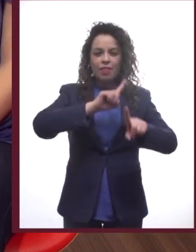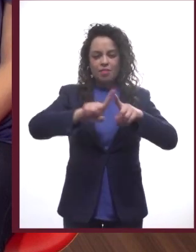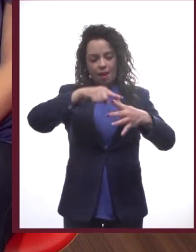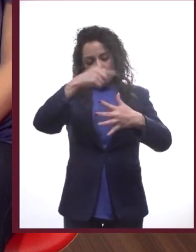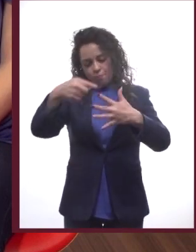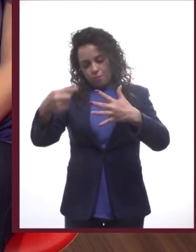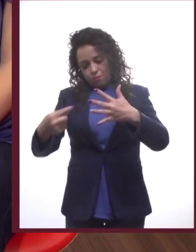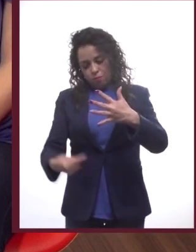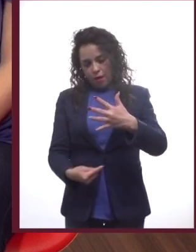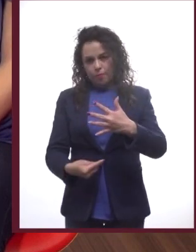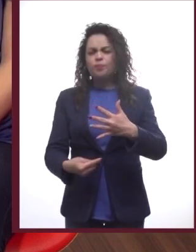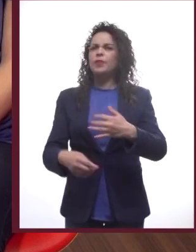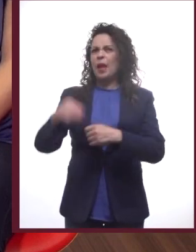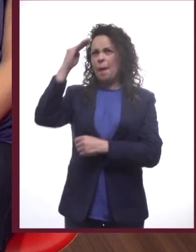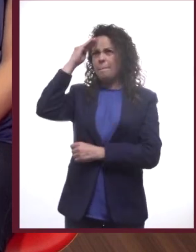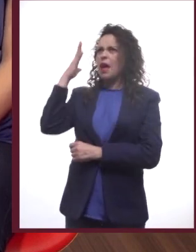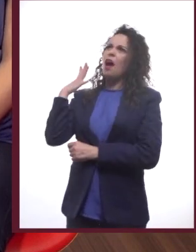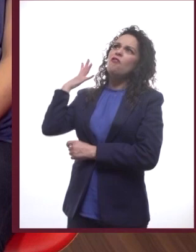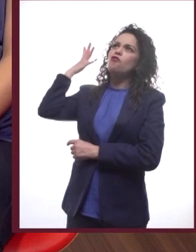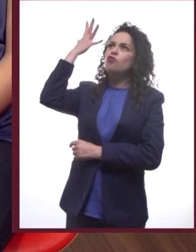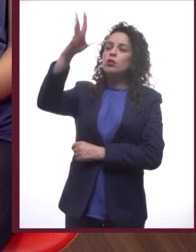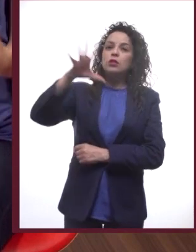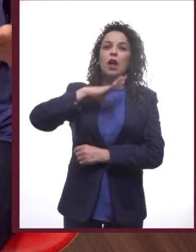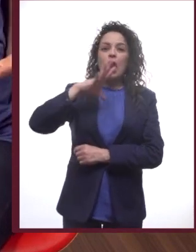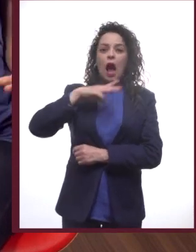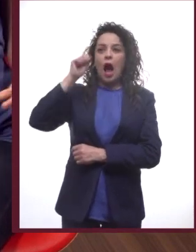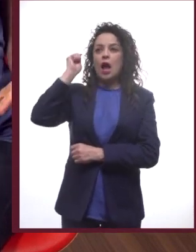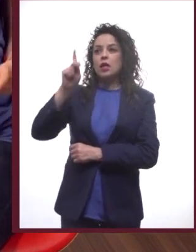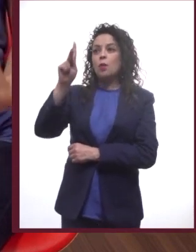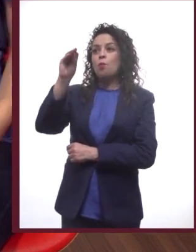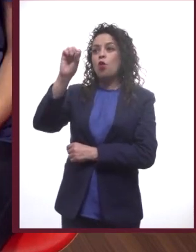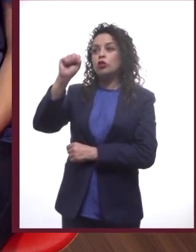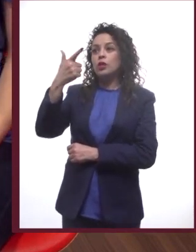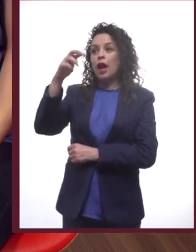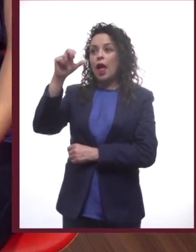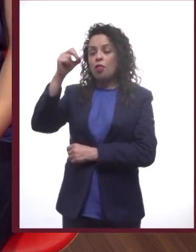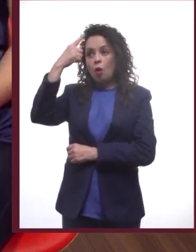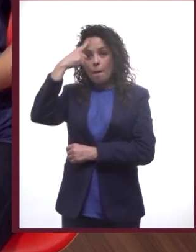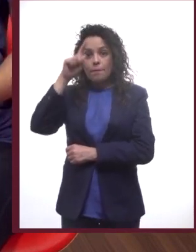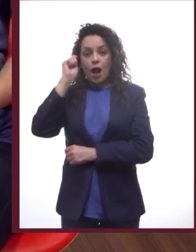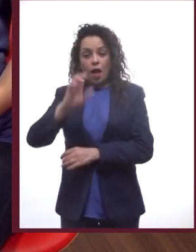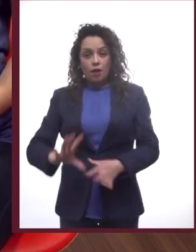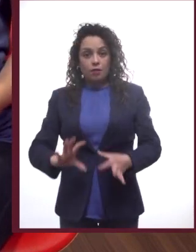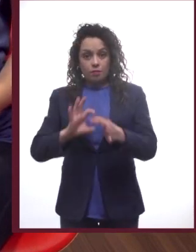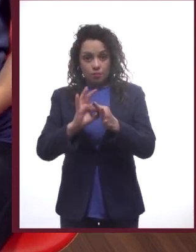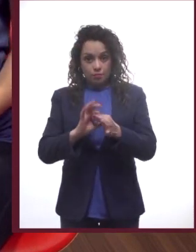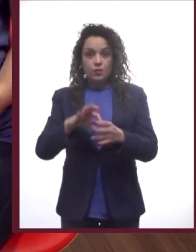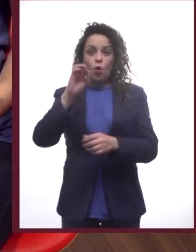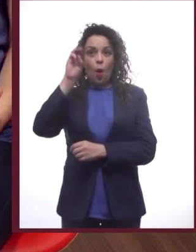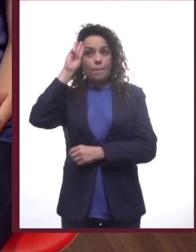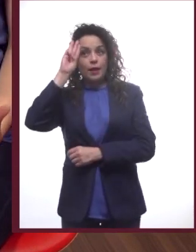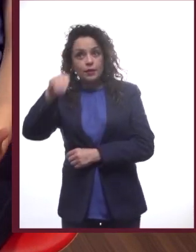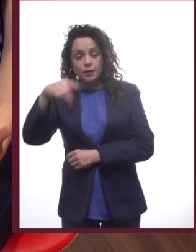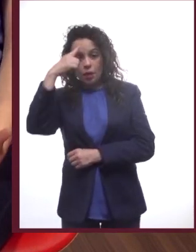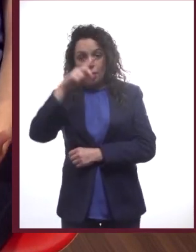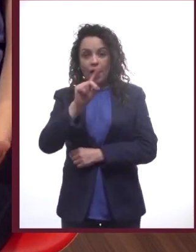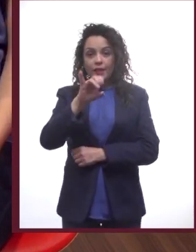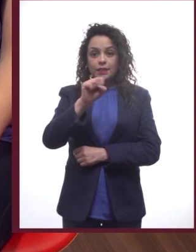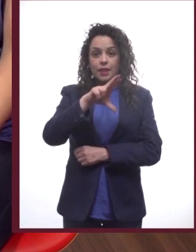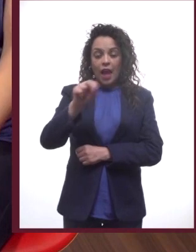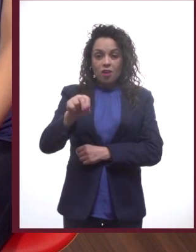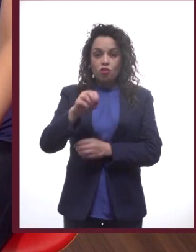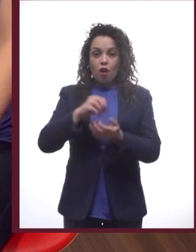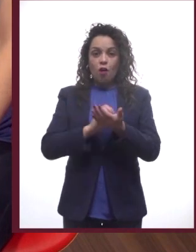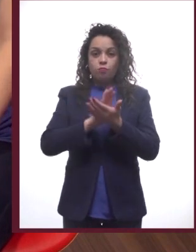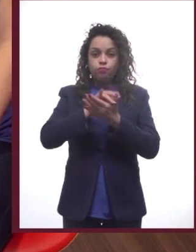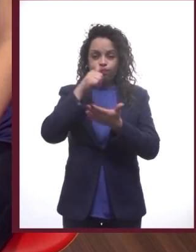literaria, edición de libros, entre otros. Y pensando un poco más a futuro, existen posgrados relacionados con el trabajo editorial,